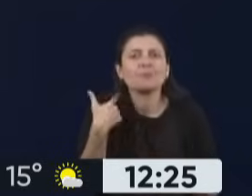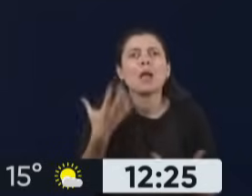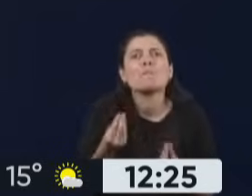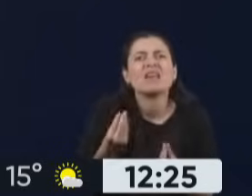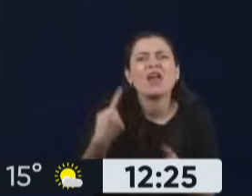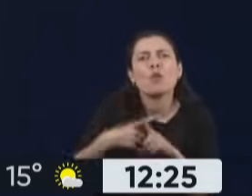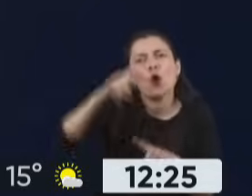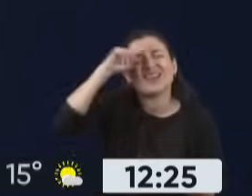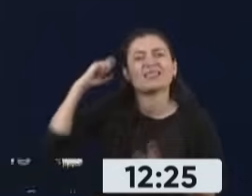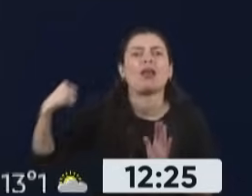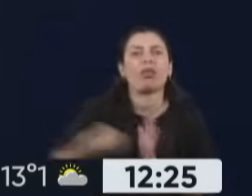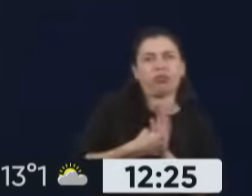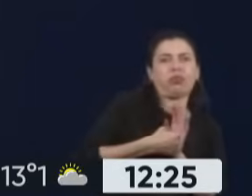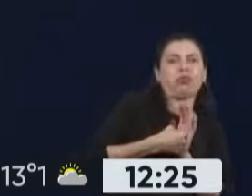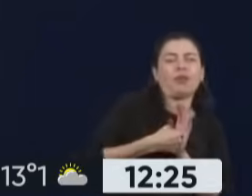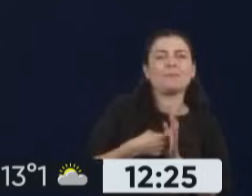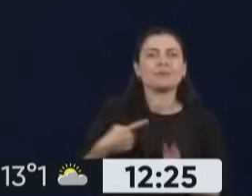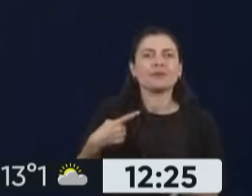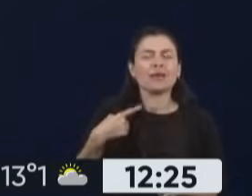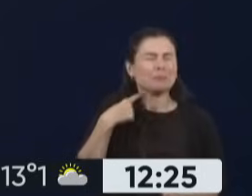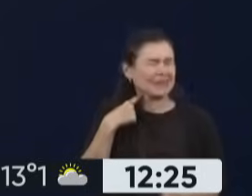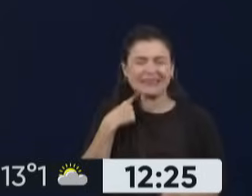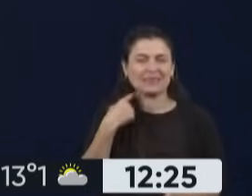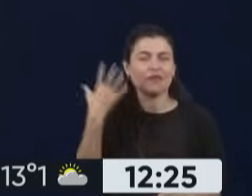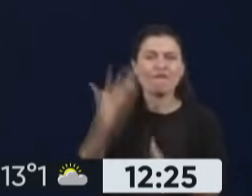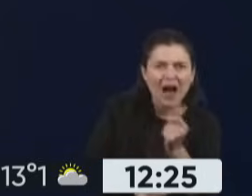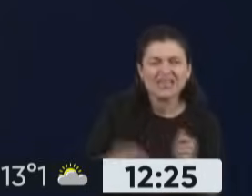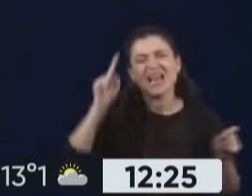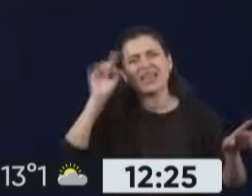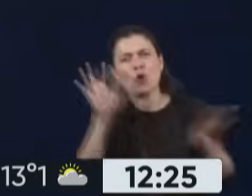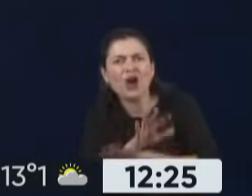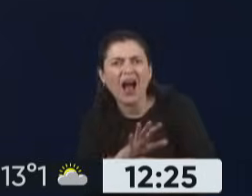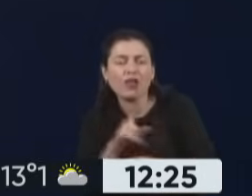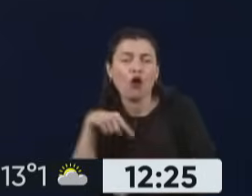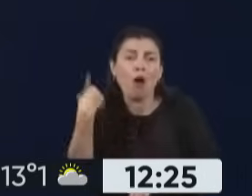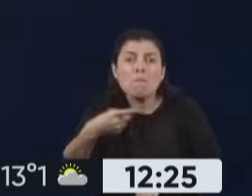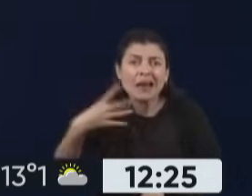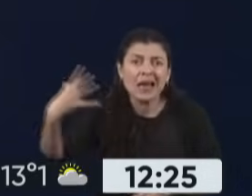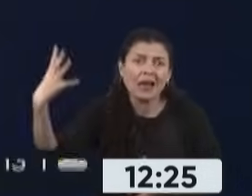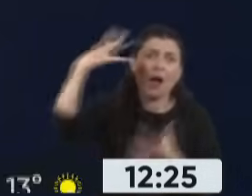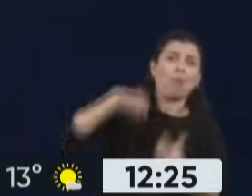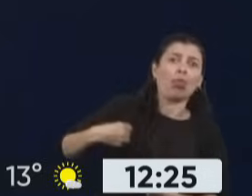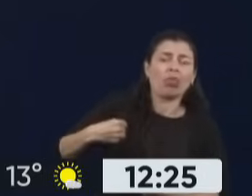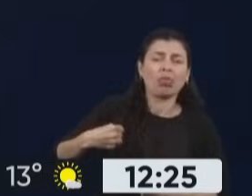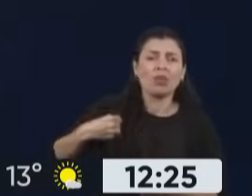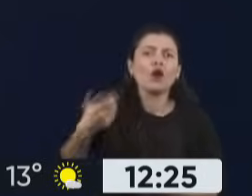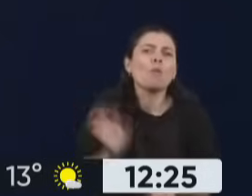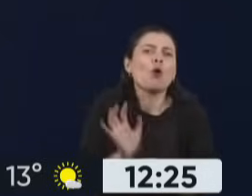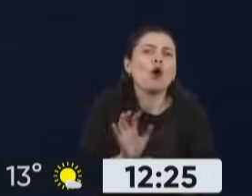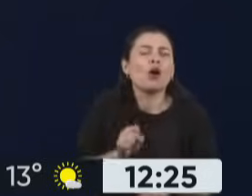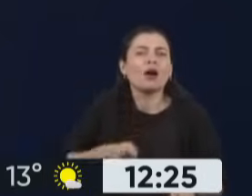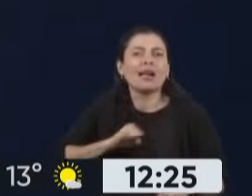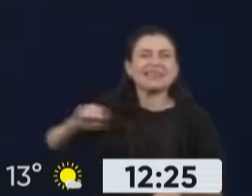tiene miedo de dejar los dedos marcados y que entonces mañana lo vengan a buscar. Entonces nosotros sí creemos que hay un